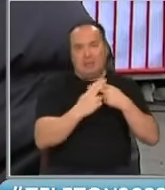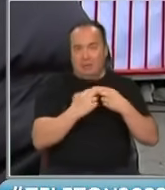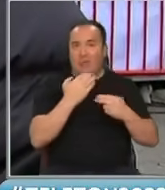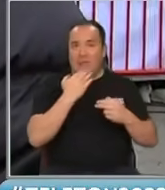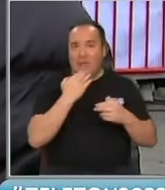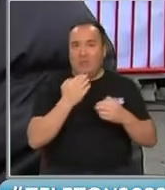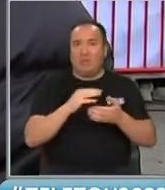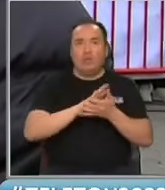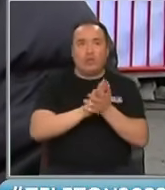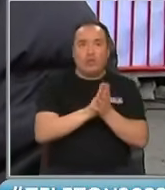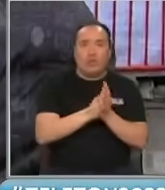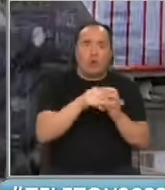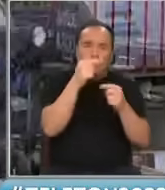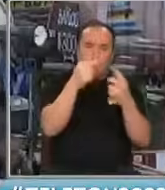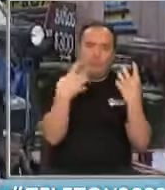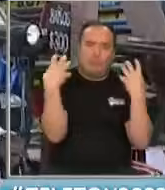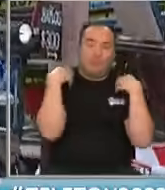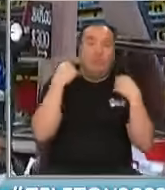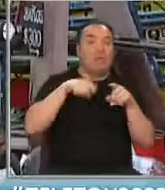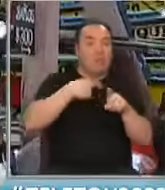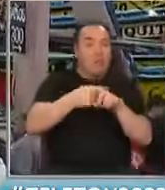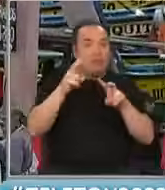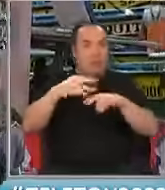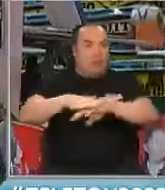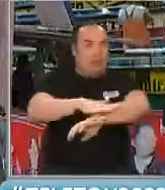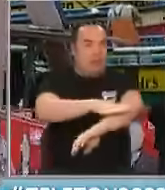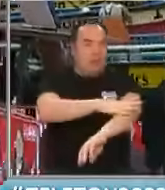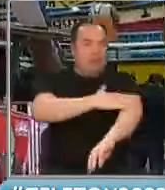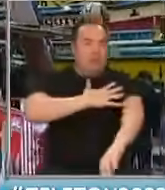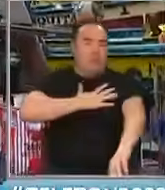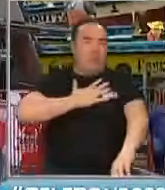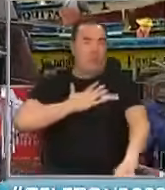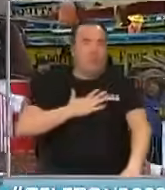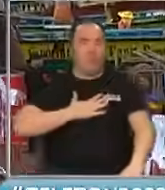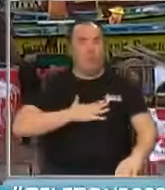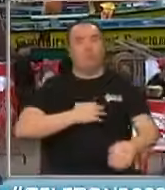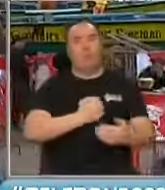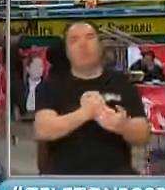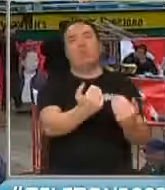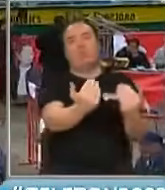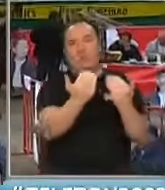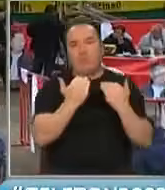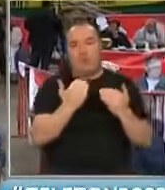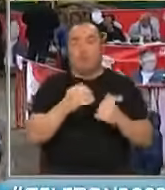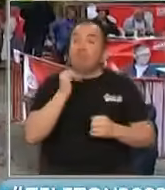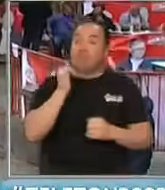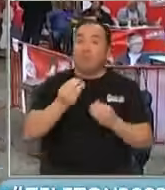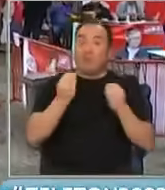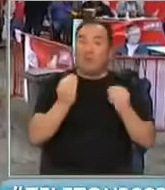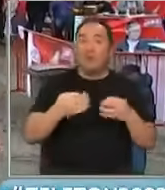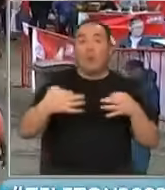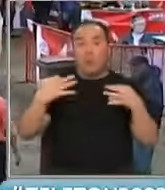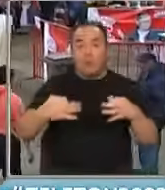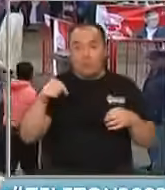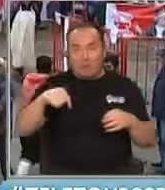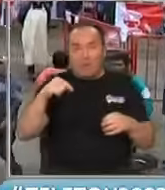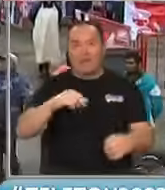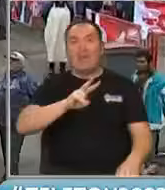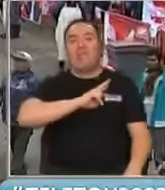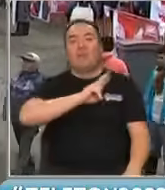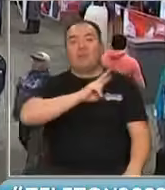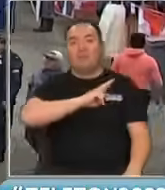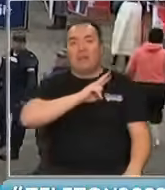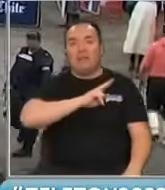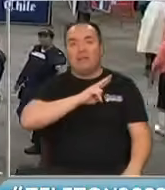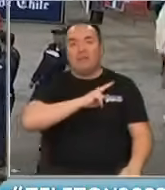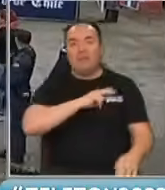sobrellevar todo lo que significa y la carga emocional que significa, don Mario. Claro que sí. Bueno, y por eso estamos aquí, justamente en Valparaíso, en la